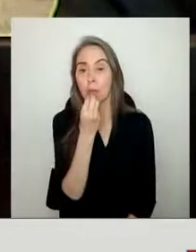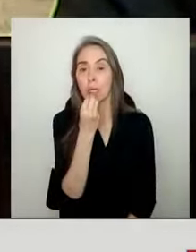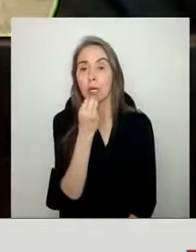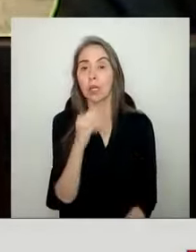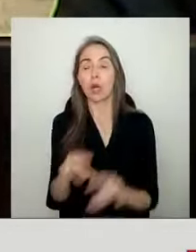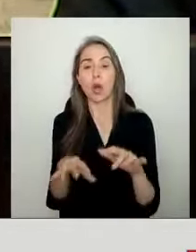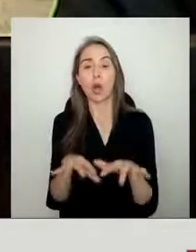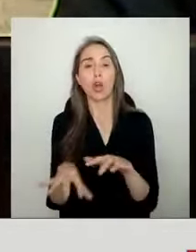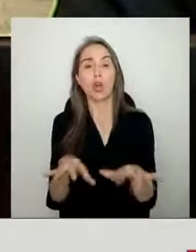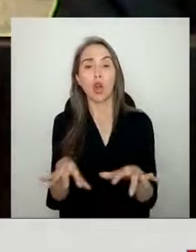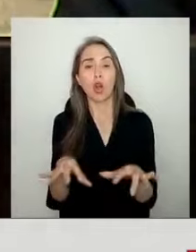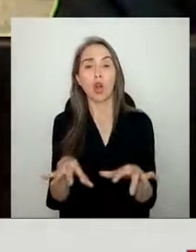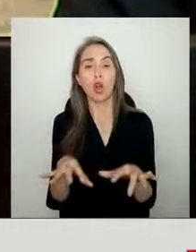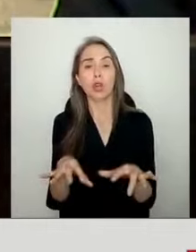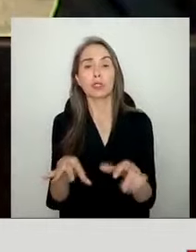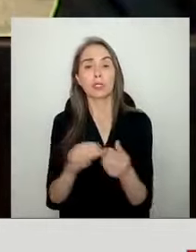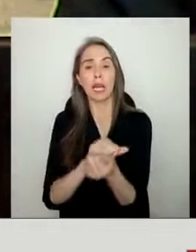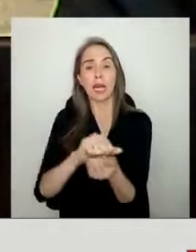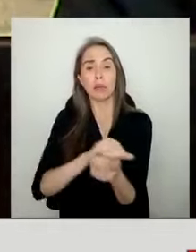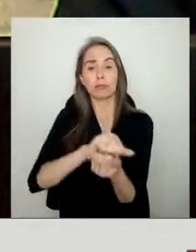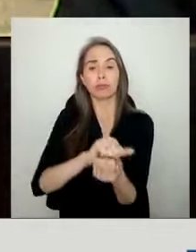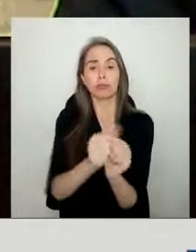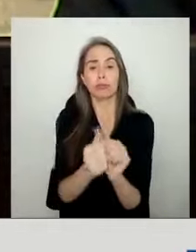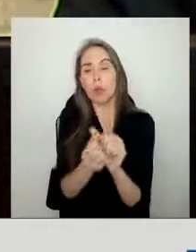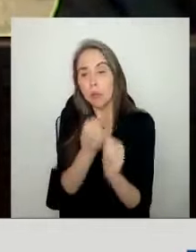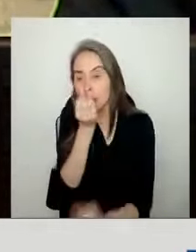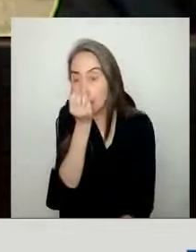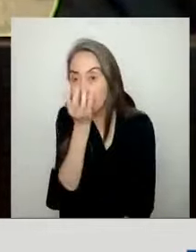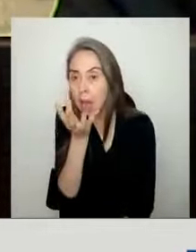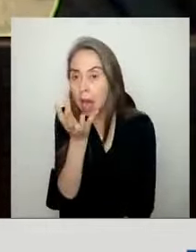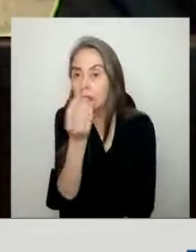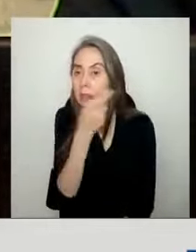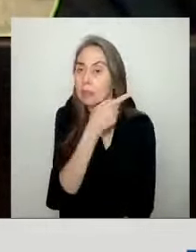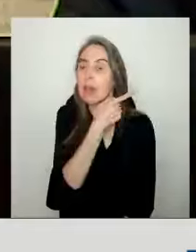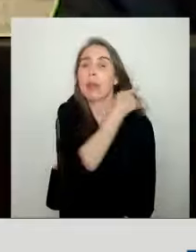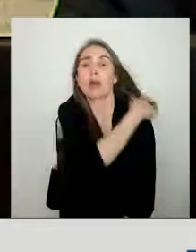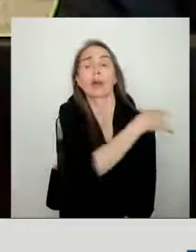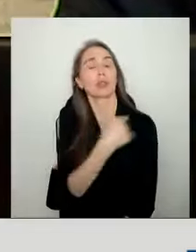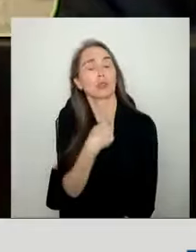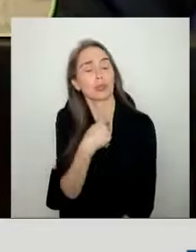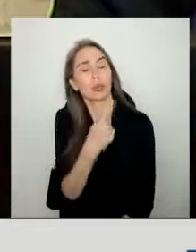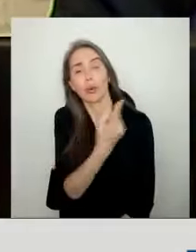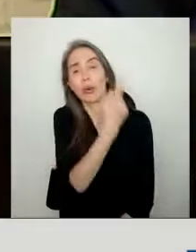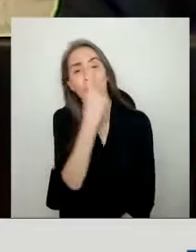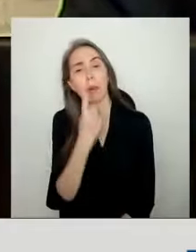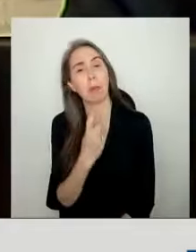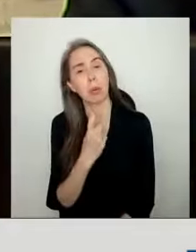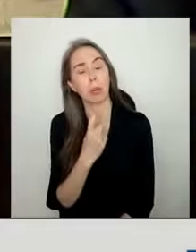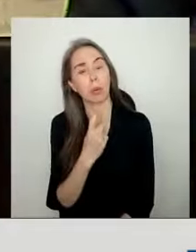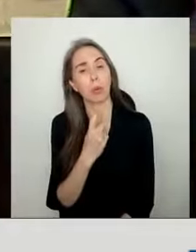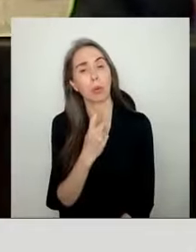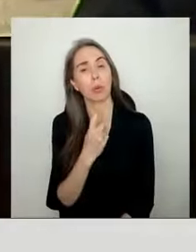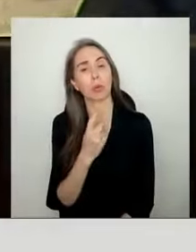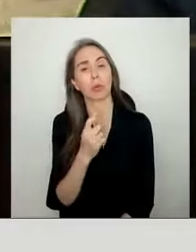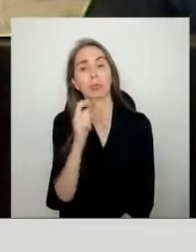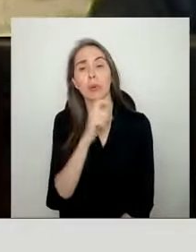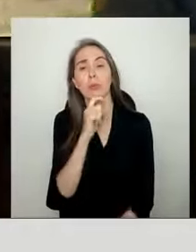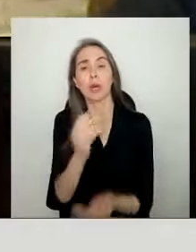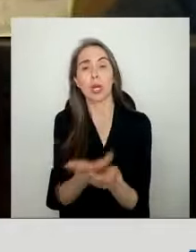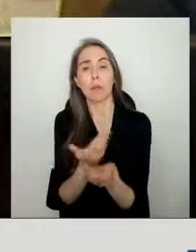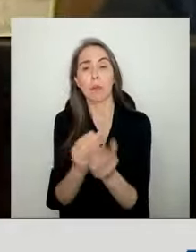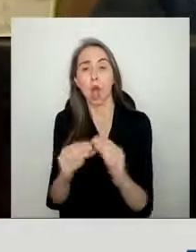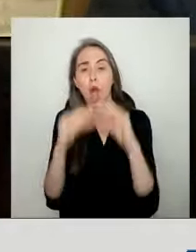basados en Plantas entonces Yo me pregunto si una hamburguesa de garbanzos que